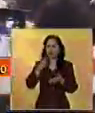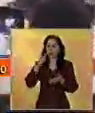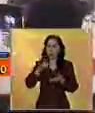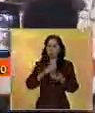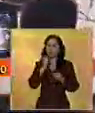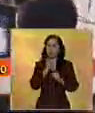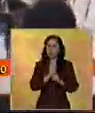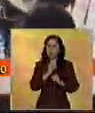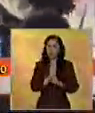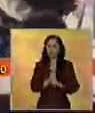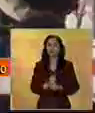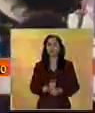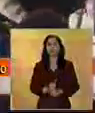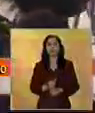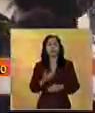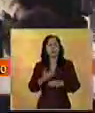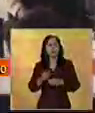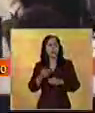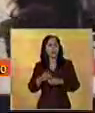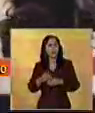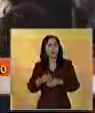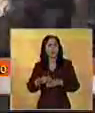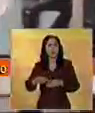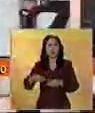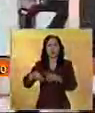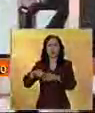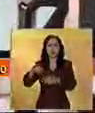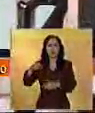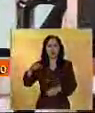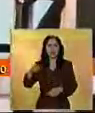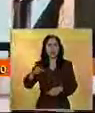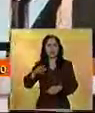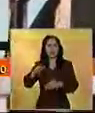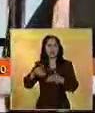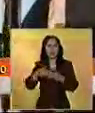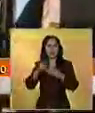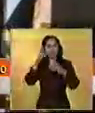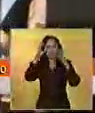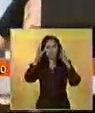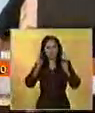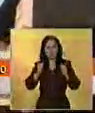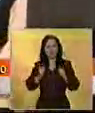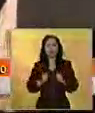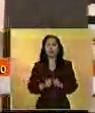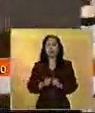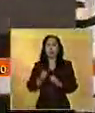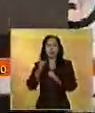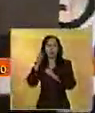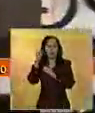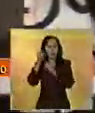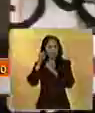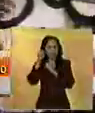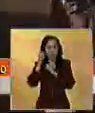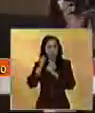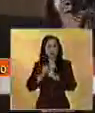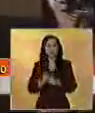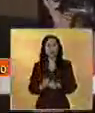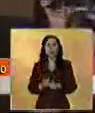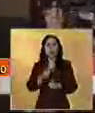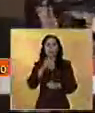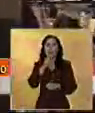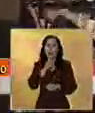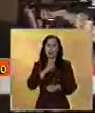con su trabajo. Sin importar los pañuelos en su mano, demostró en cámara todo su talento. Los productores además tuvieron que armarse de